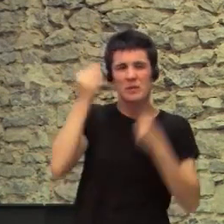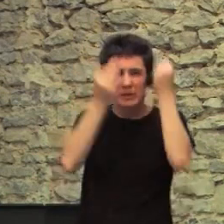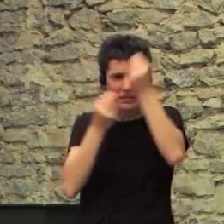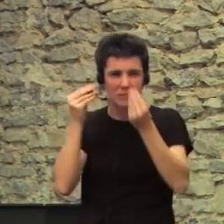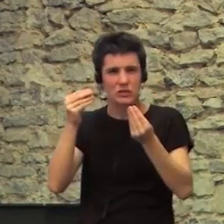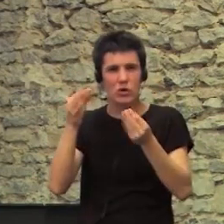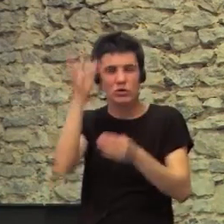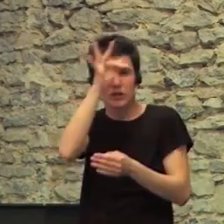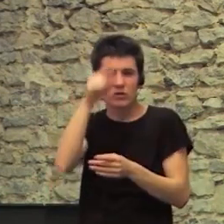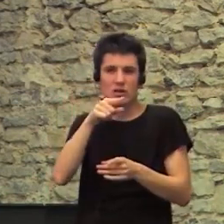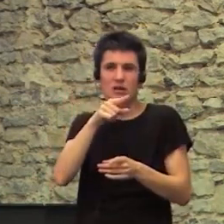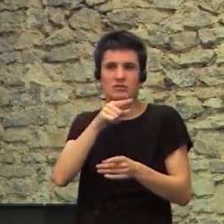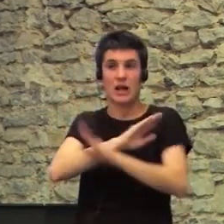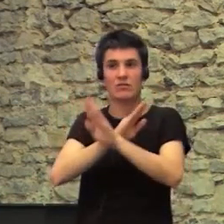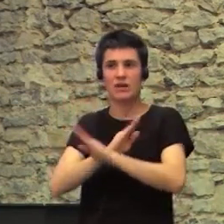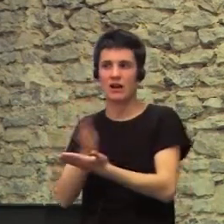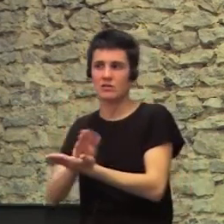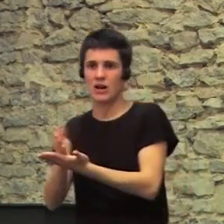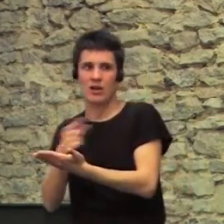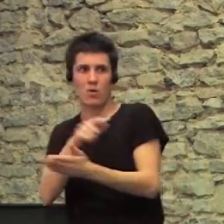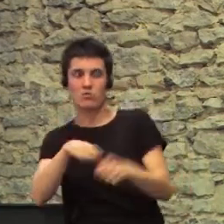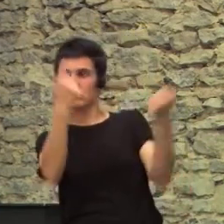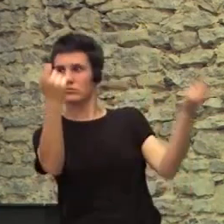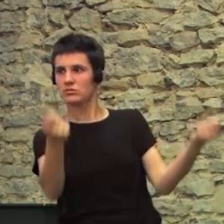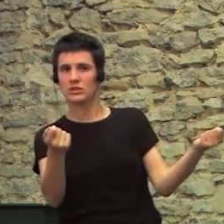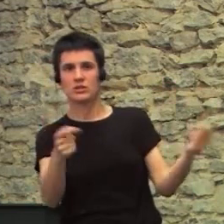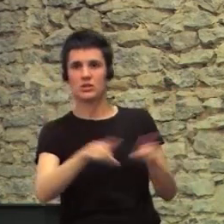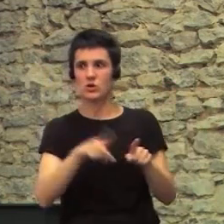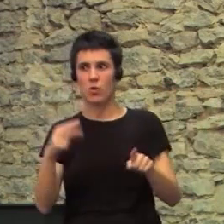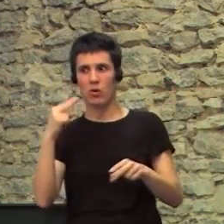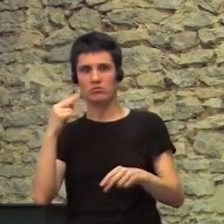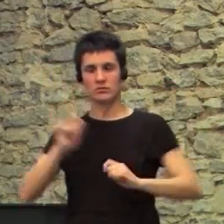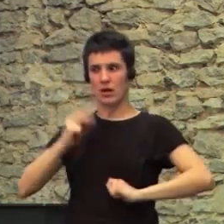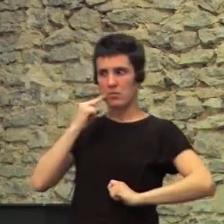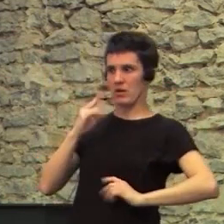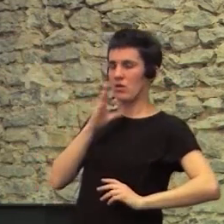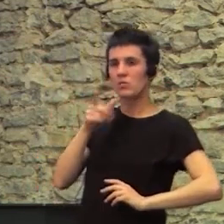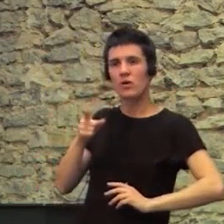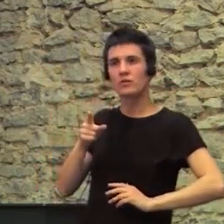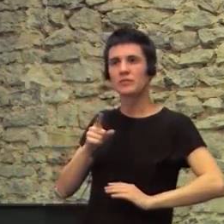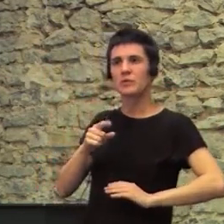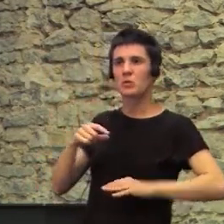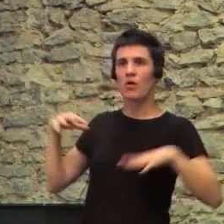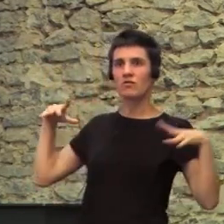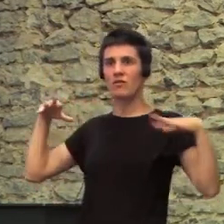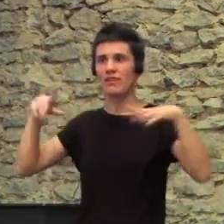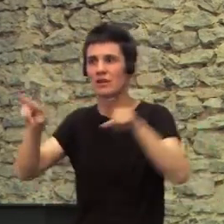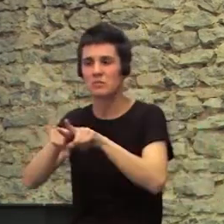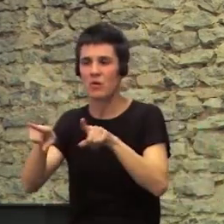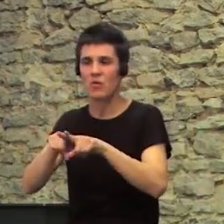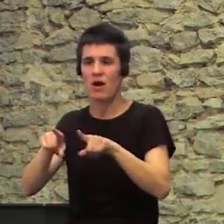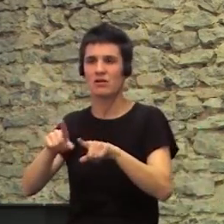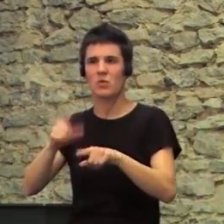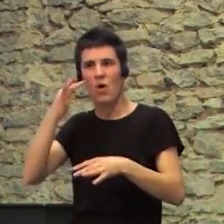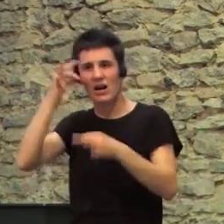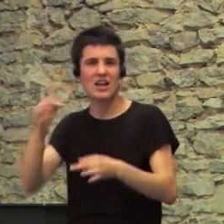rompe completamente las intersexualidades, que amenaza, todo esto amenaza, son amenazas potenciales, es un fantasma. No son